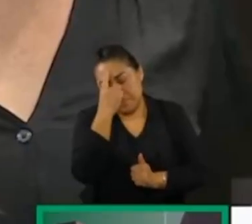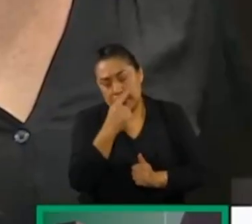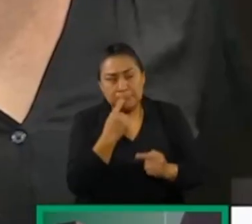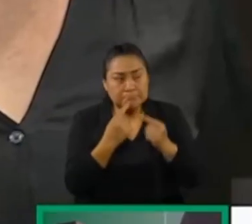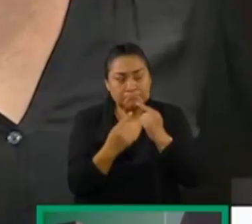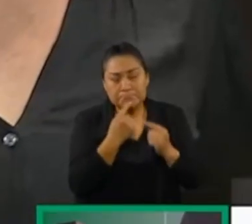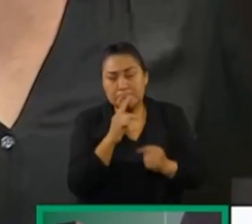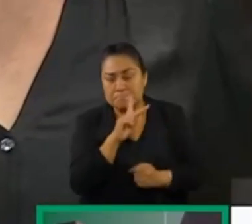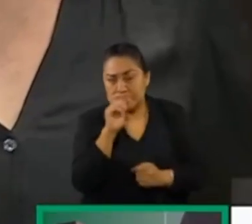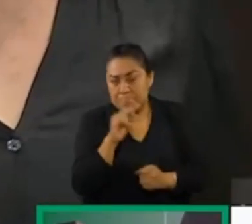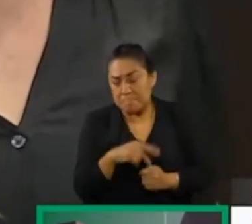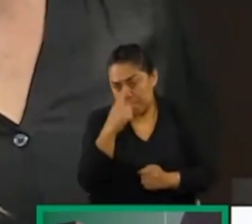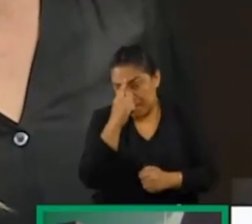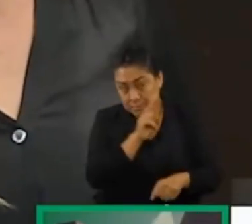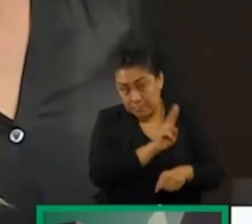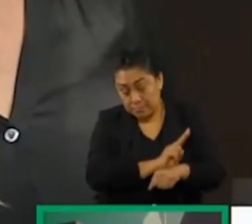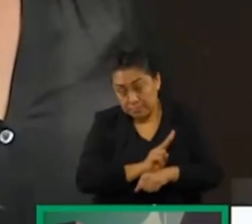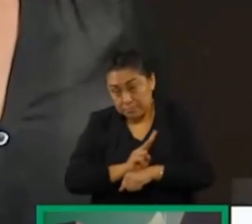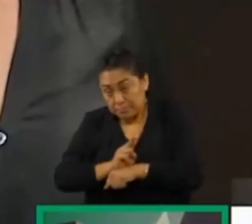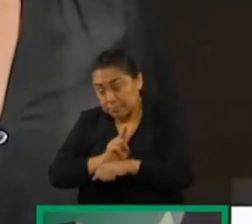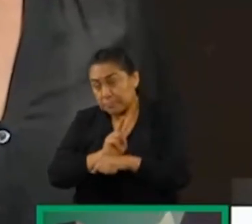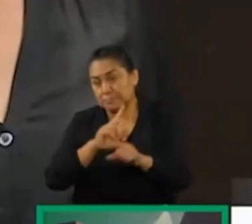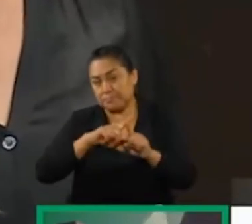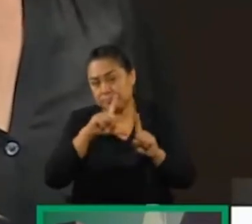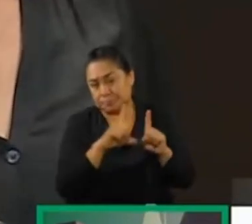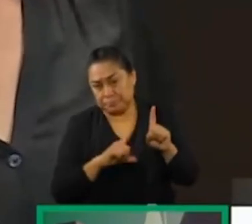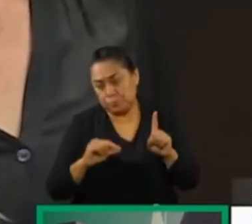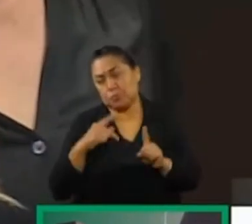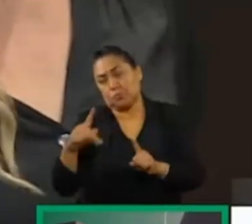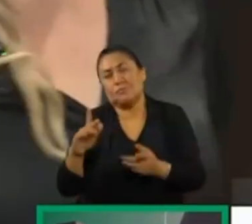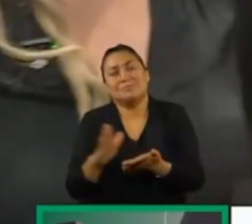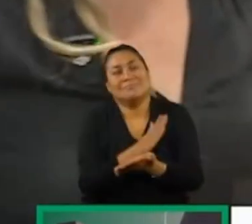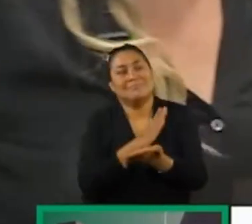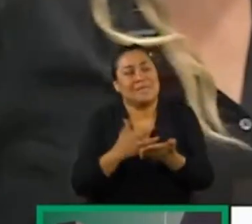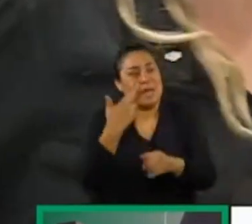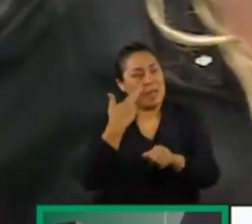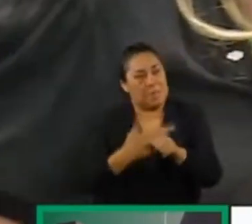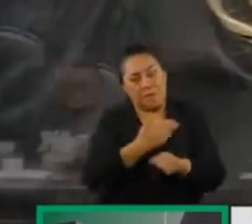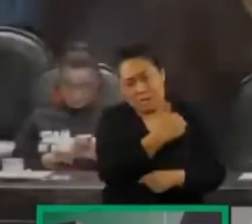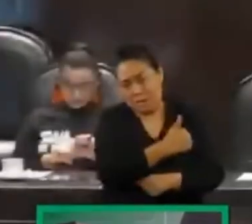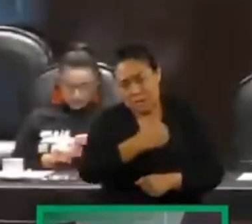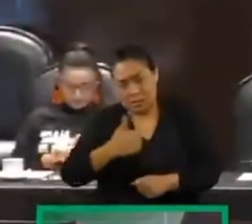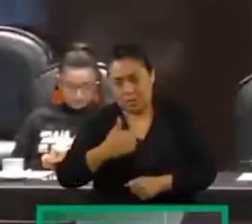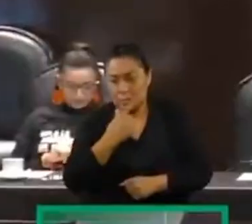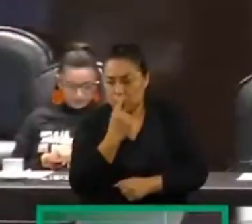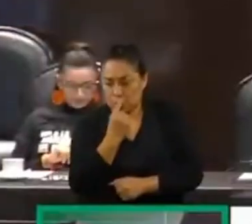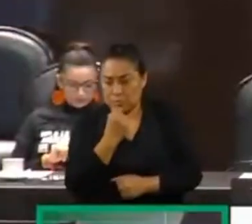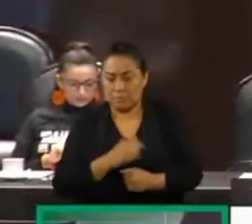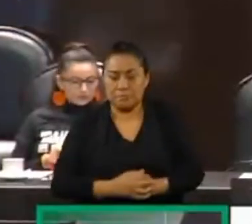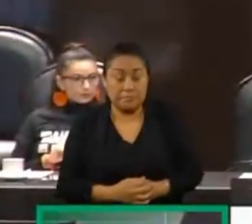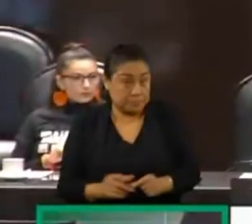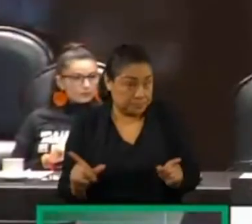Estrategia Nacional de Seguridad Pública en el ámbito de su competencia. Es cuanto.